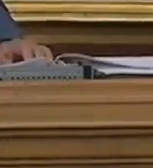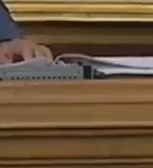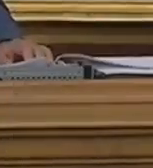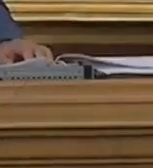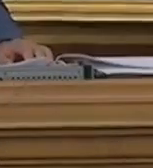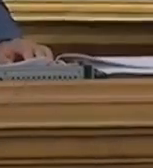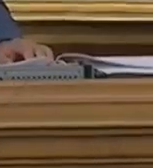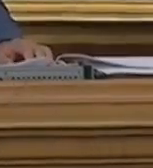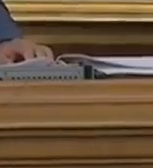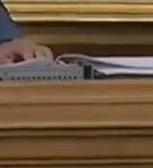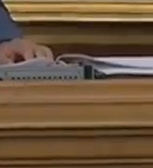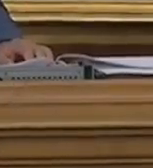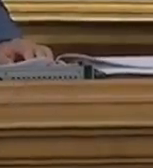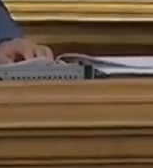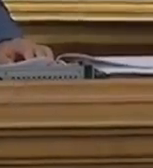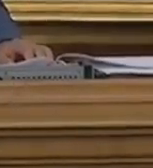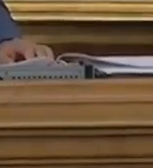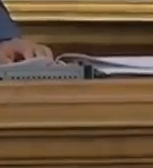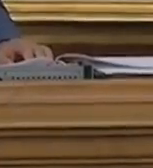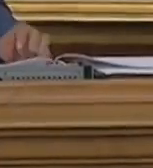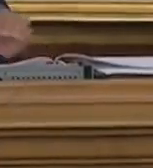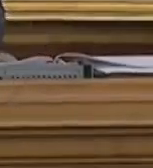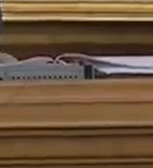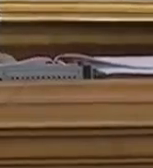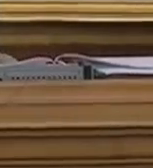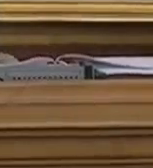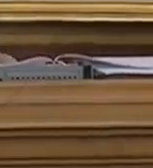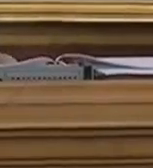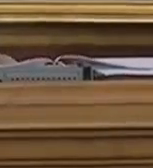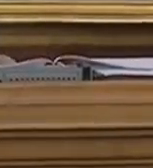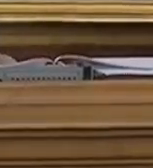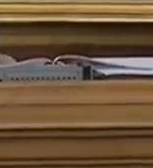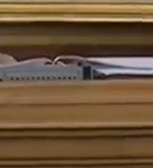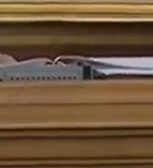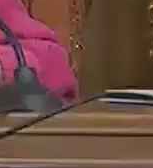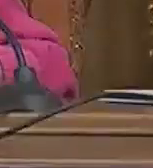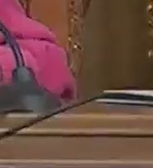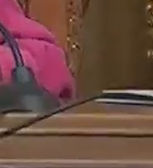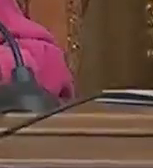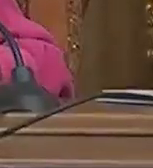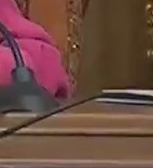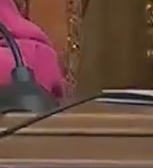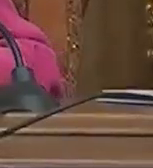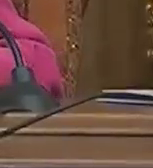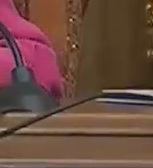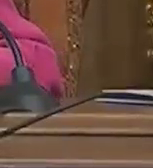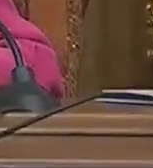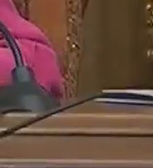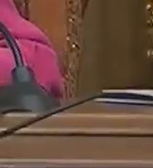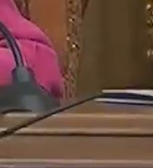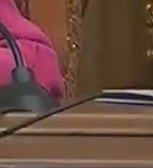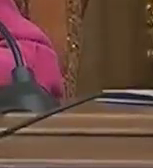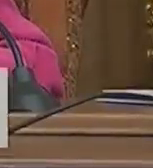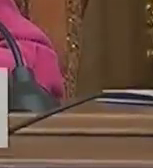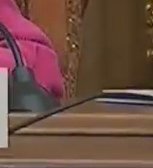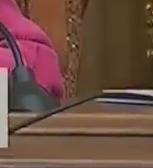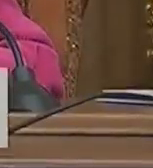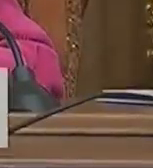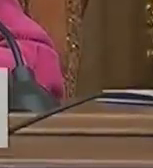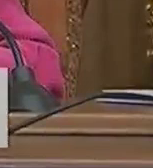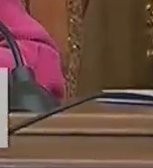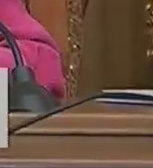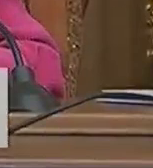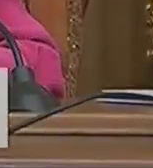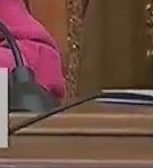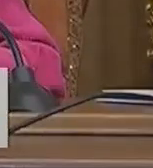Ciudadana secretaria, por favor, quiero dar lectura a la propuesta del orden del día de hoy. Punto número 1. Proyecto de